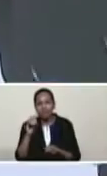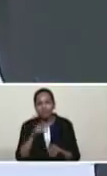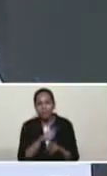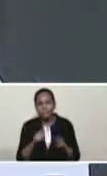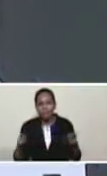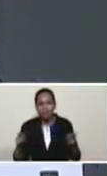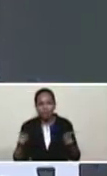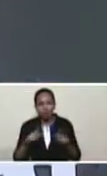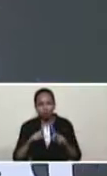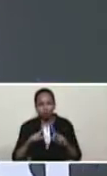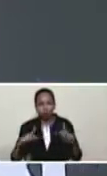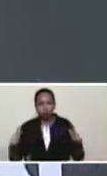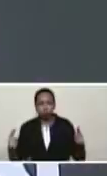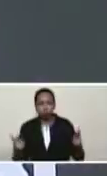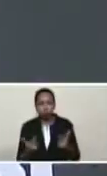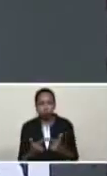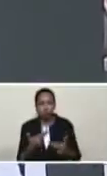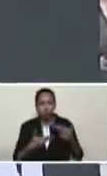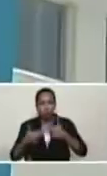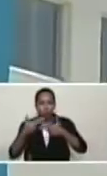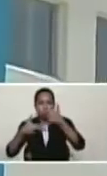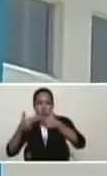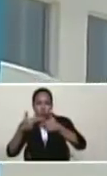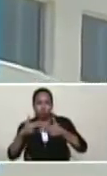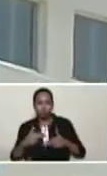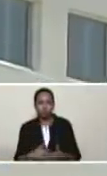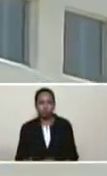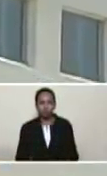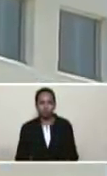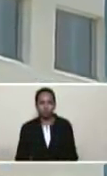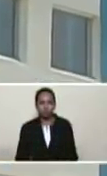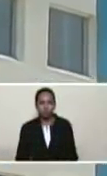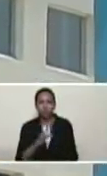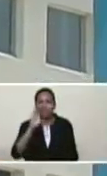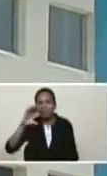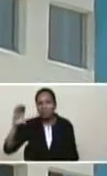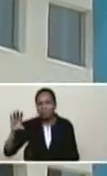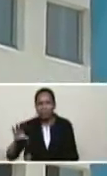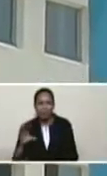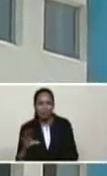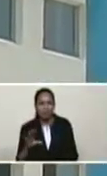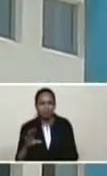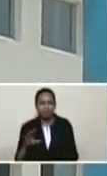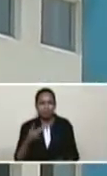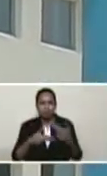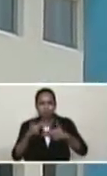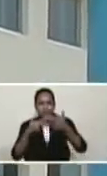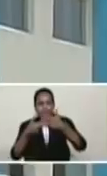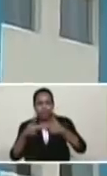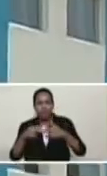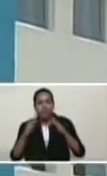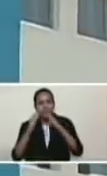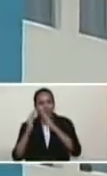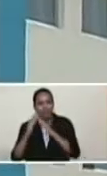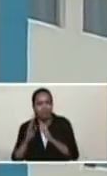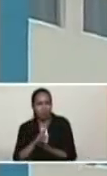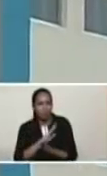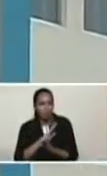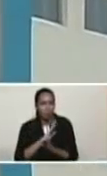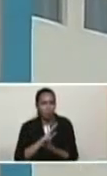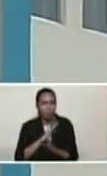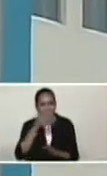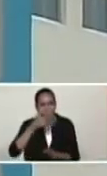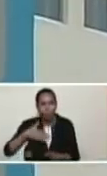70 metros cuadrados de construcción. ¿En qué país del mundo se construye viviendas para el pueblo